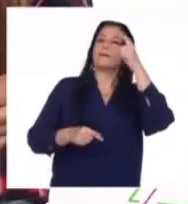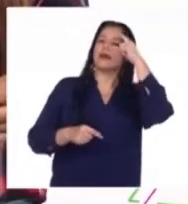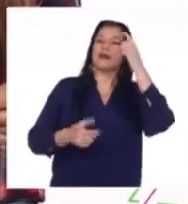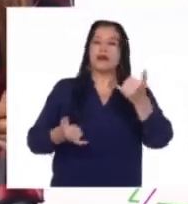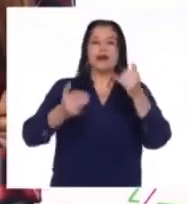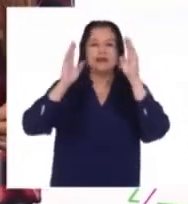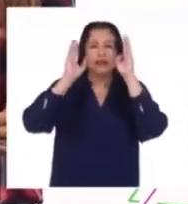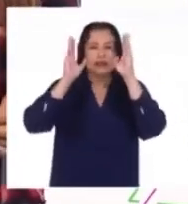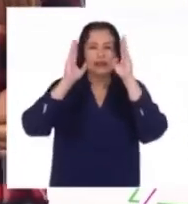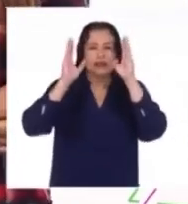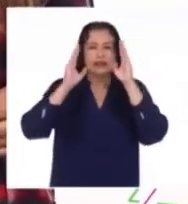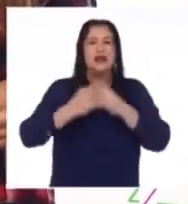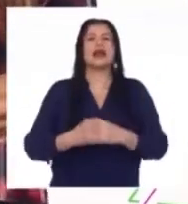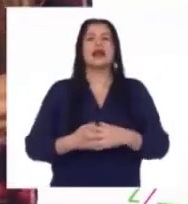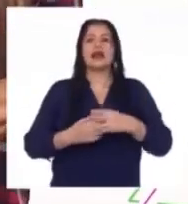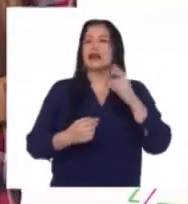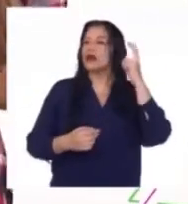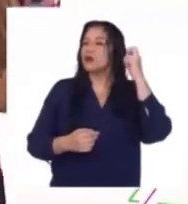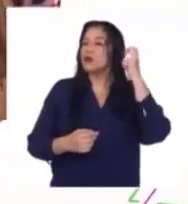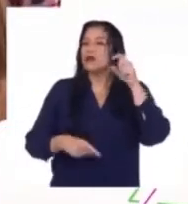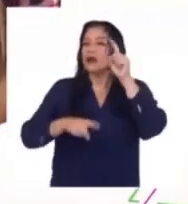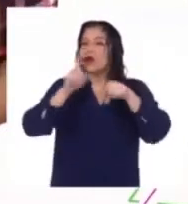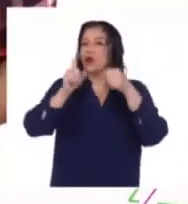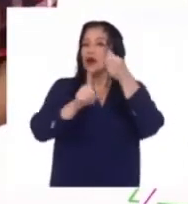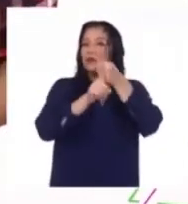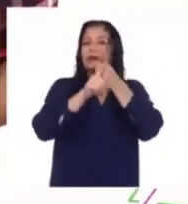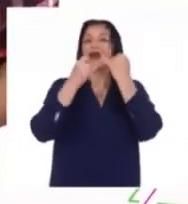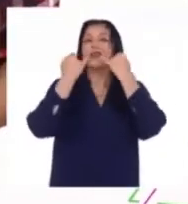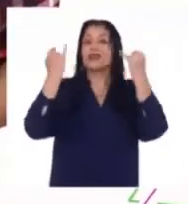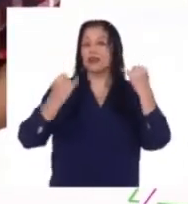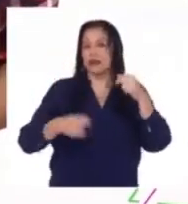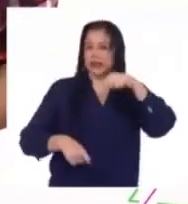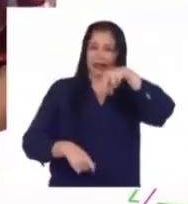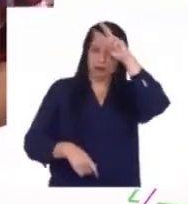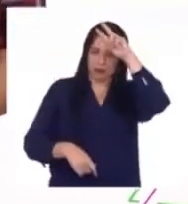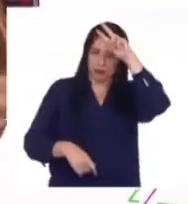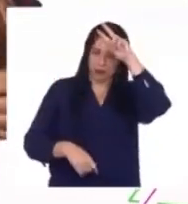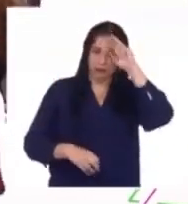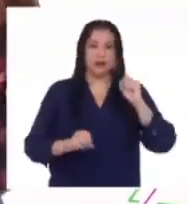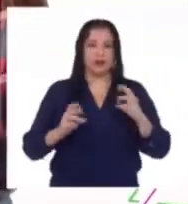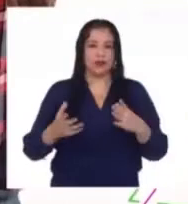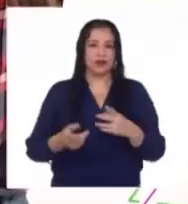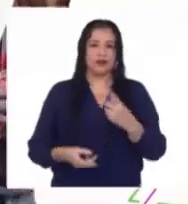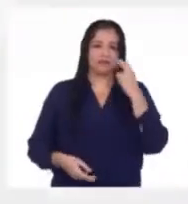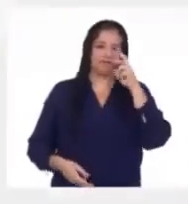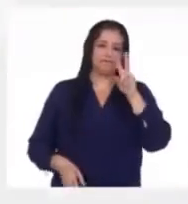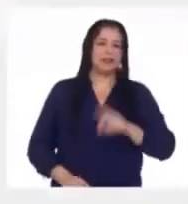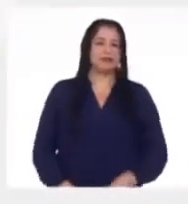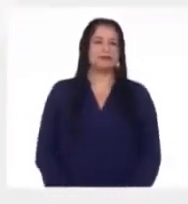atención y escuchamos algunas lenguas indígenas y originarias que tiene nuestro país? ¿Sí? ¡Vamos!